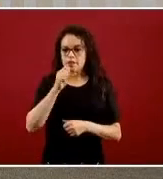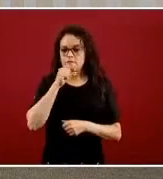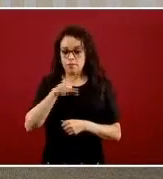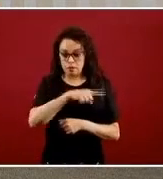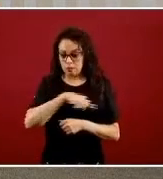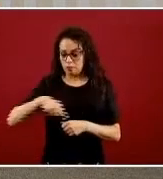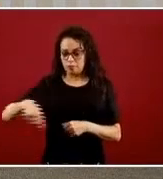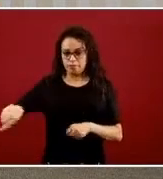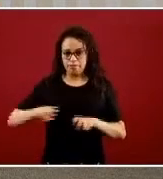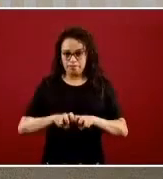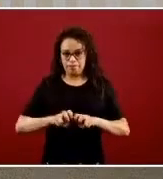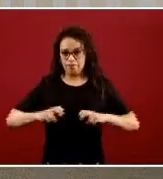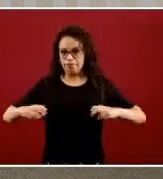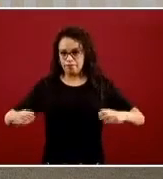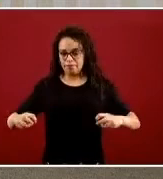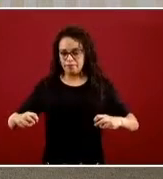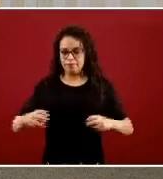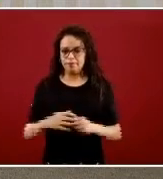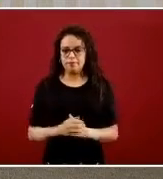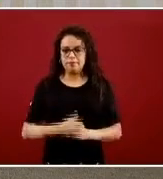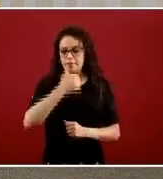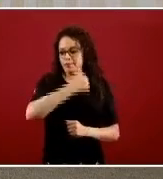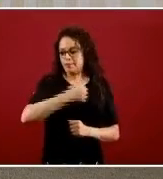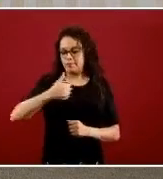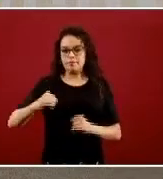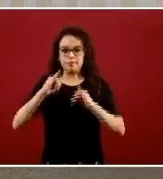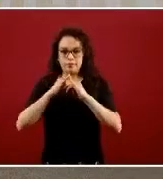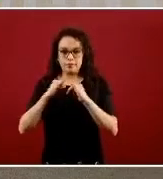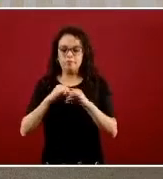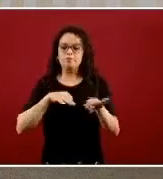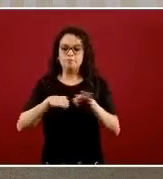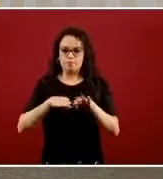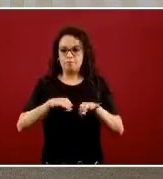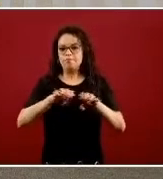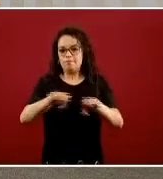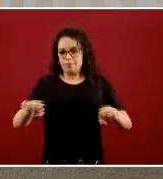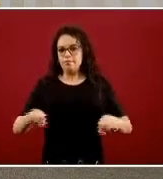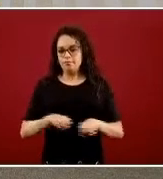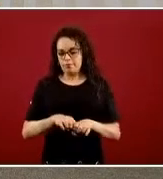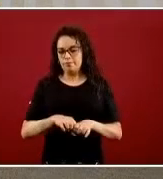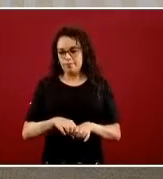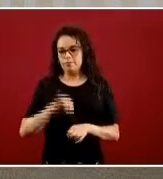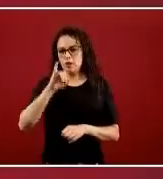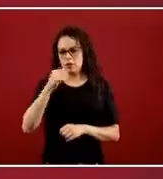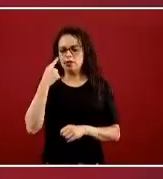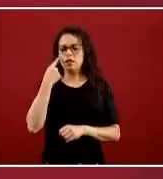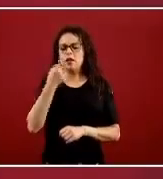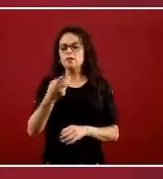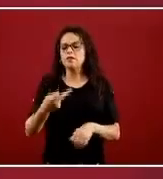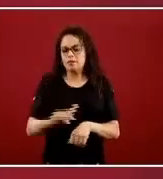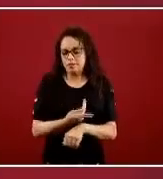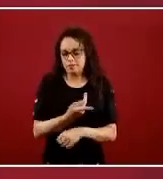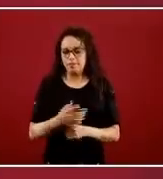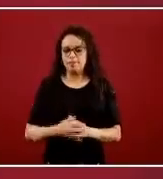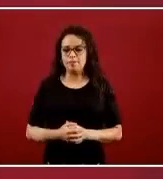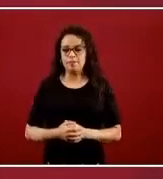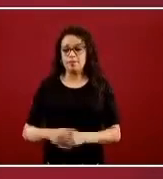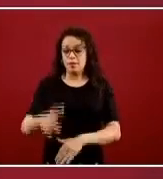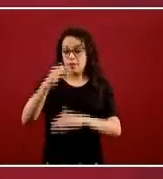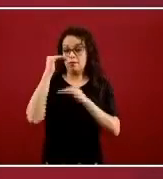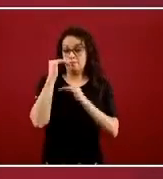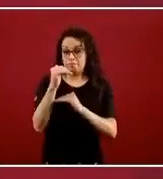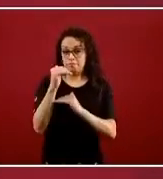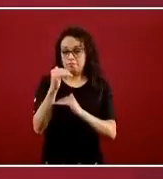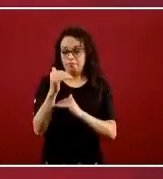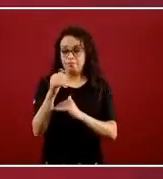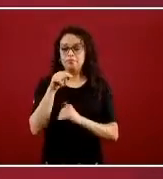como he dicho, entre instituciones para trabajar en equipo, pero le vamos a dar seguimiento. Respecto a cuál es el límite, el límite es